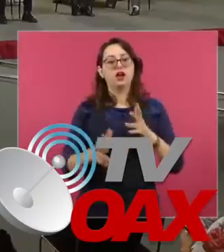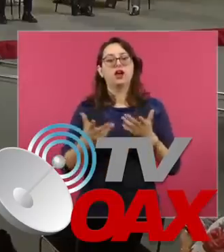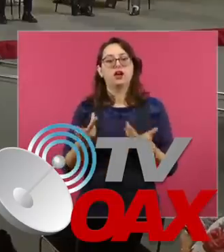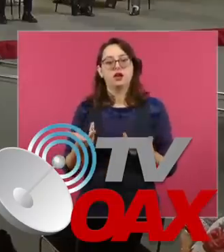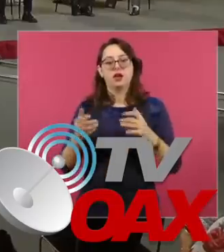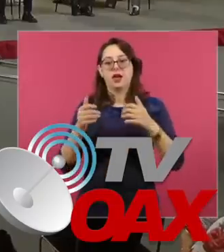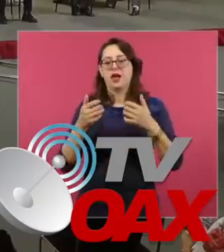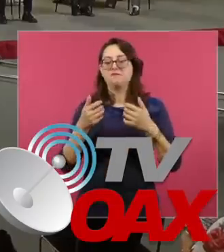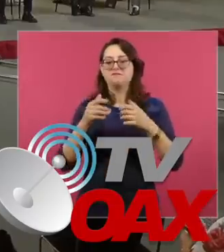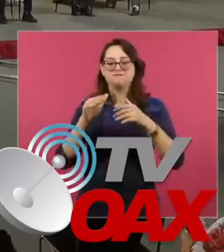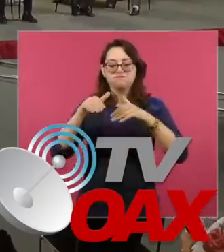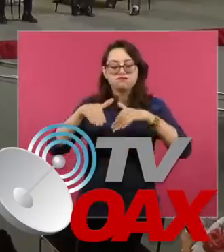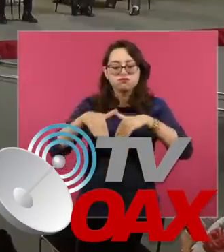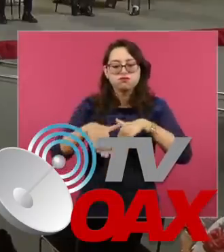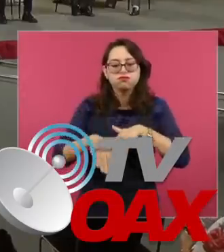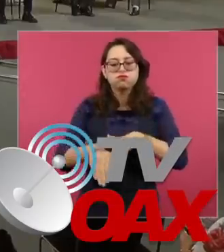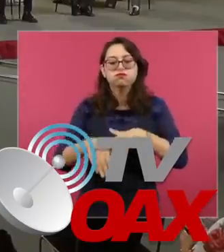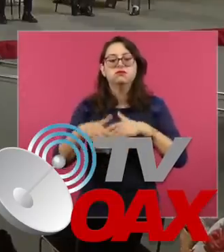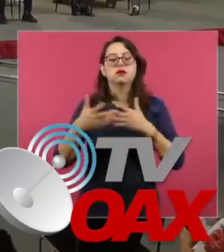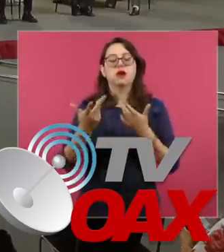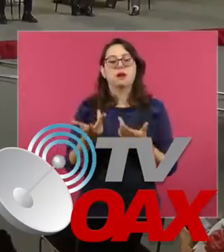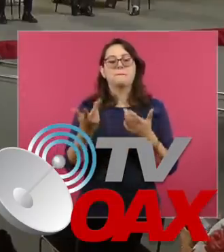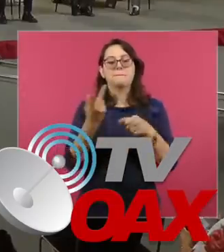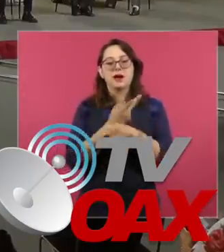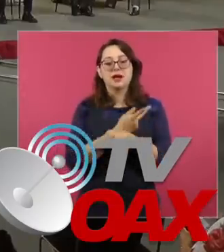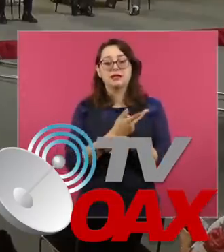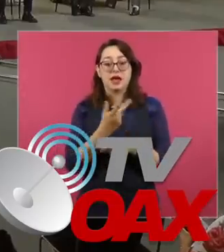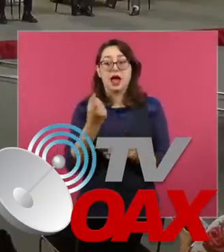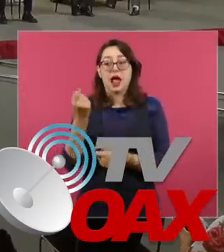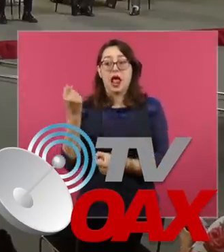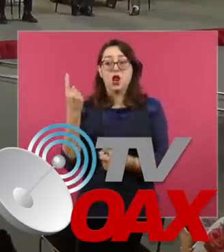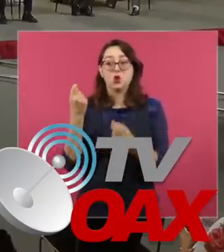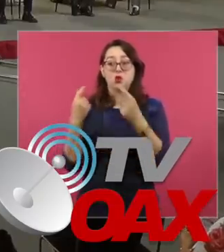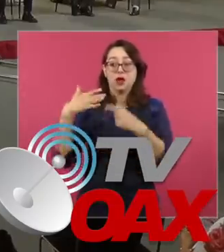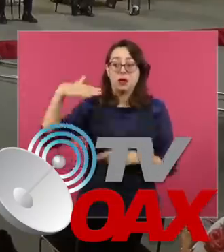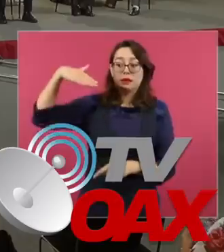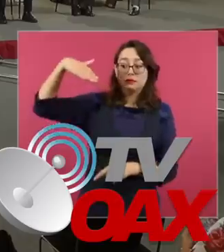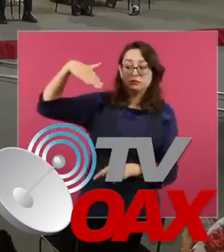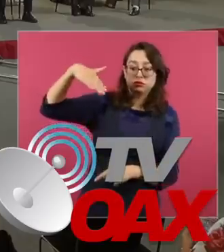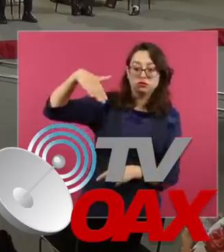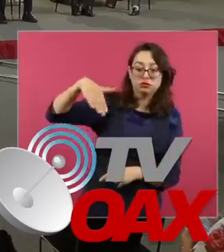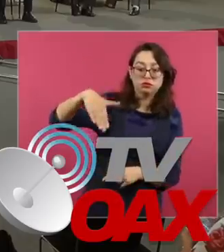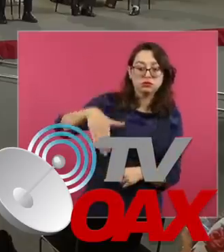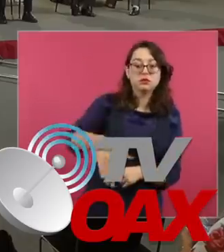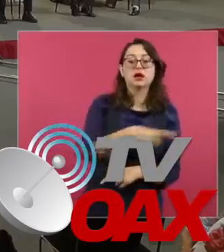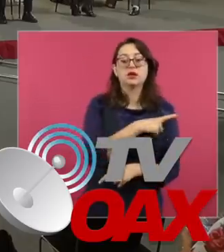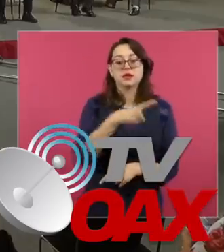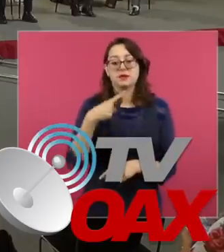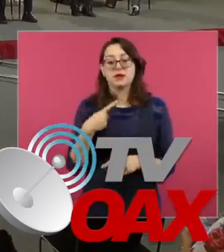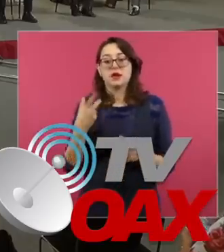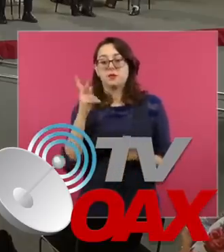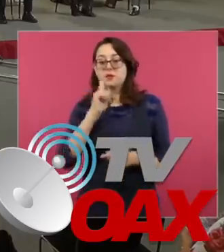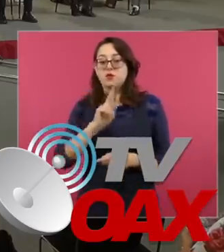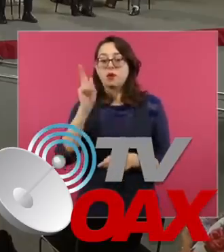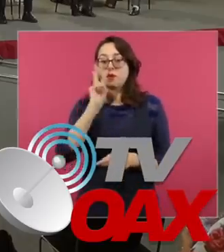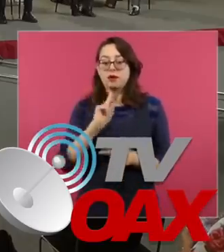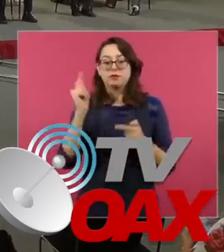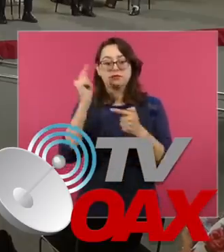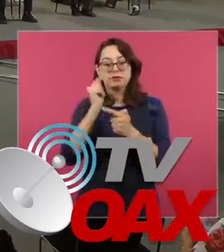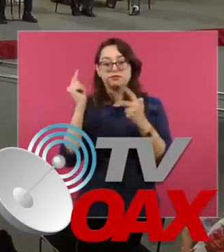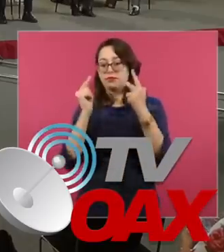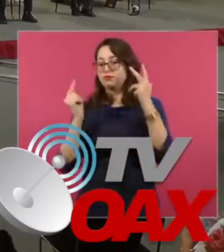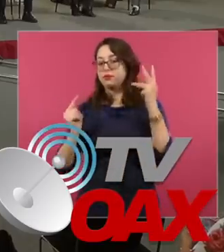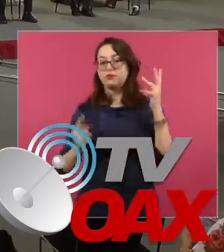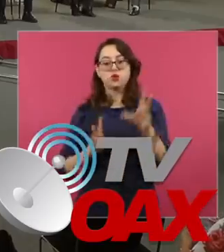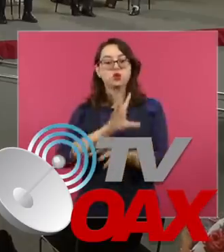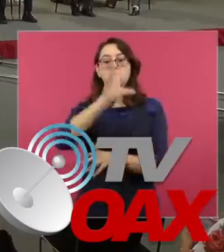alguna pendiente, sobre todo en pruebas donde hay unas pendientes que pueden ser más pronunciadas. En esto estamos en